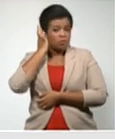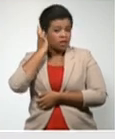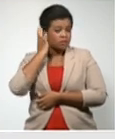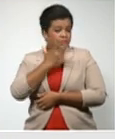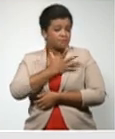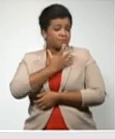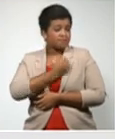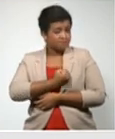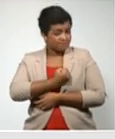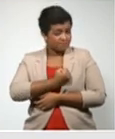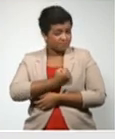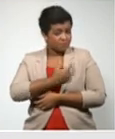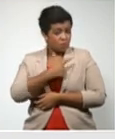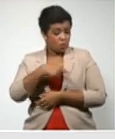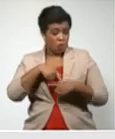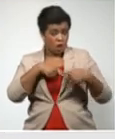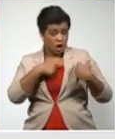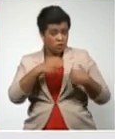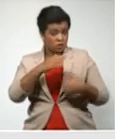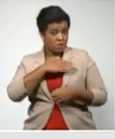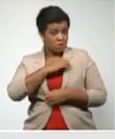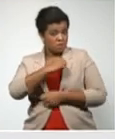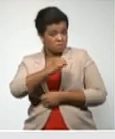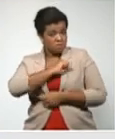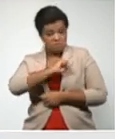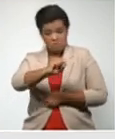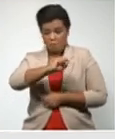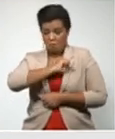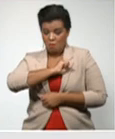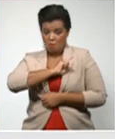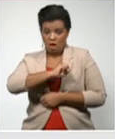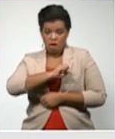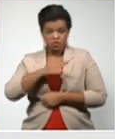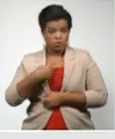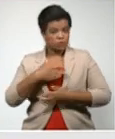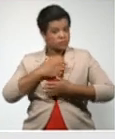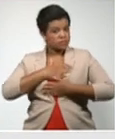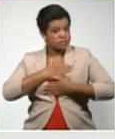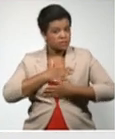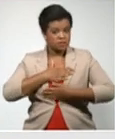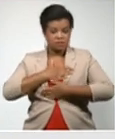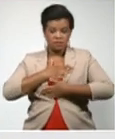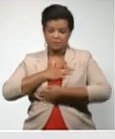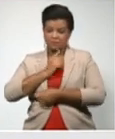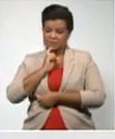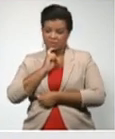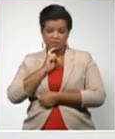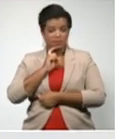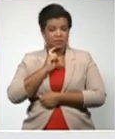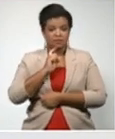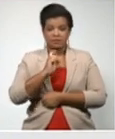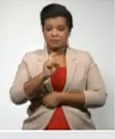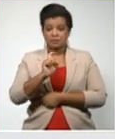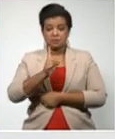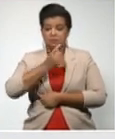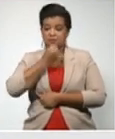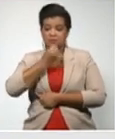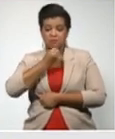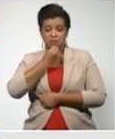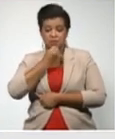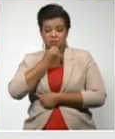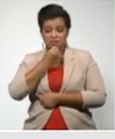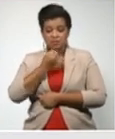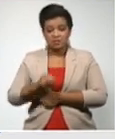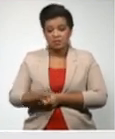parada cardíaca, de la cual no fue posible su reanimación a pesar de las maniobras de reanimación cardiopulmonar